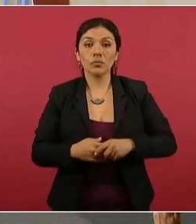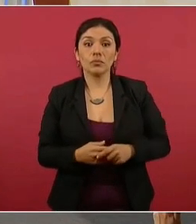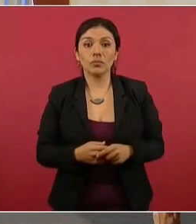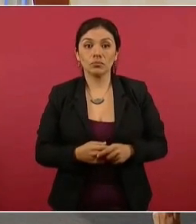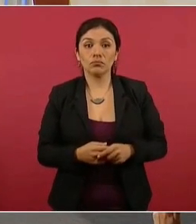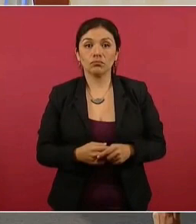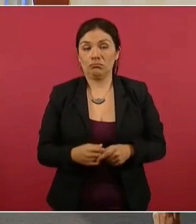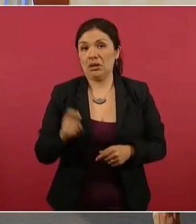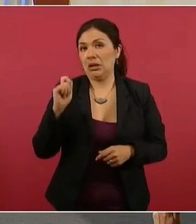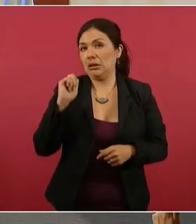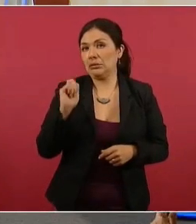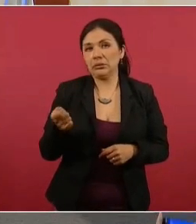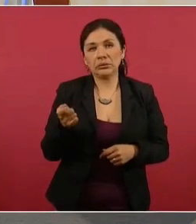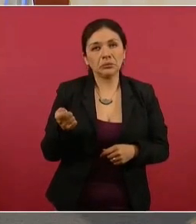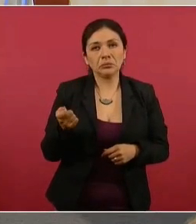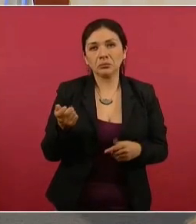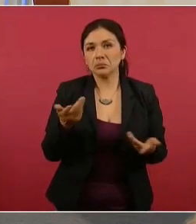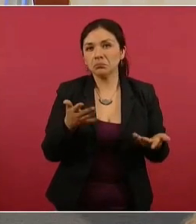Estamos hablando de